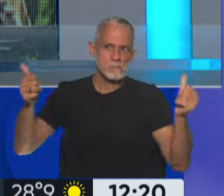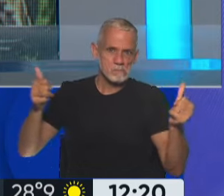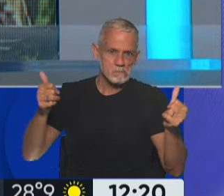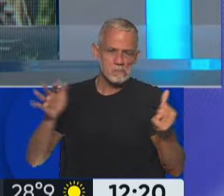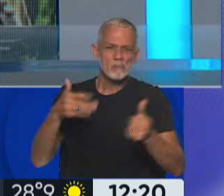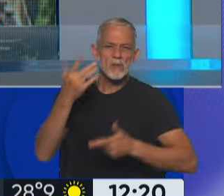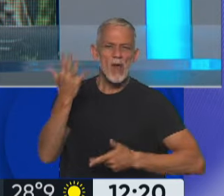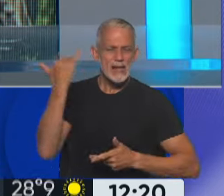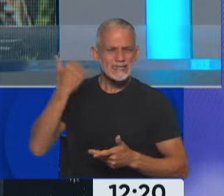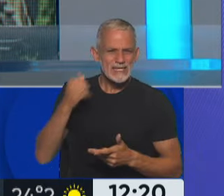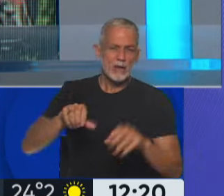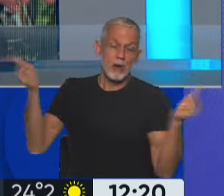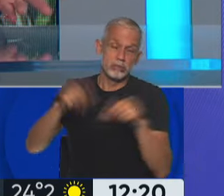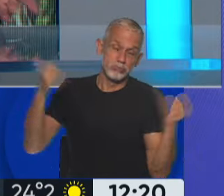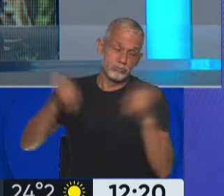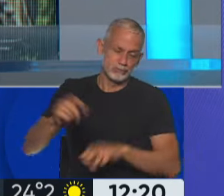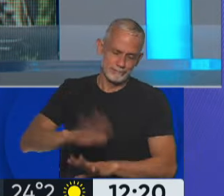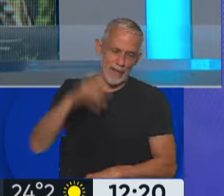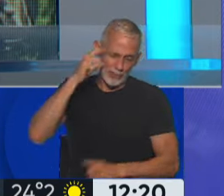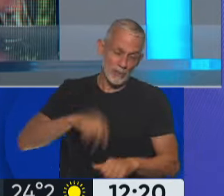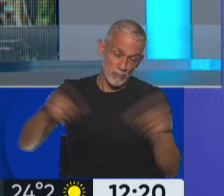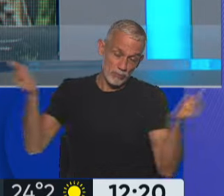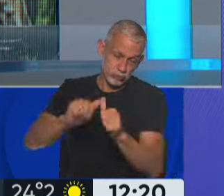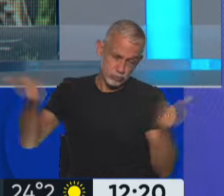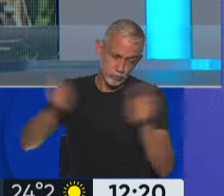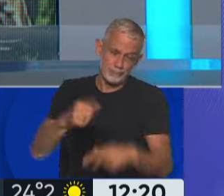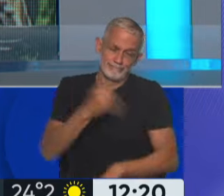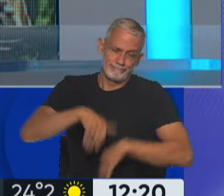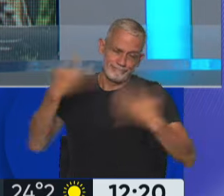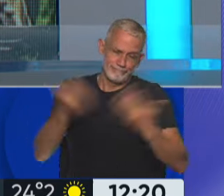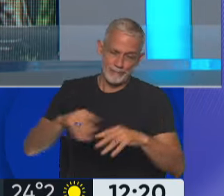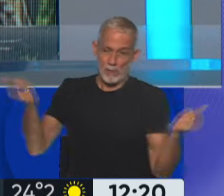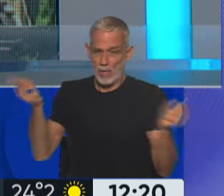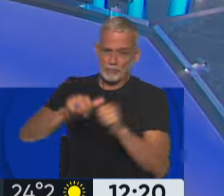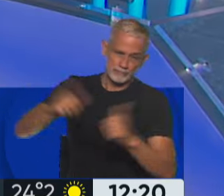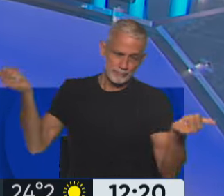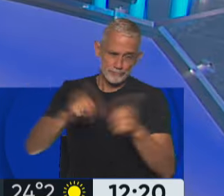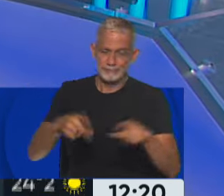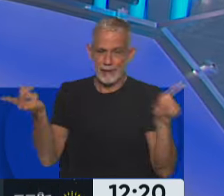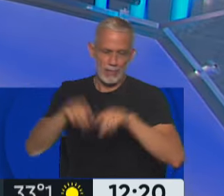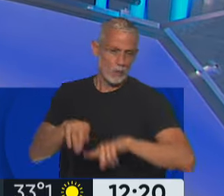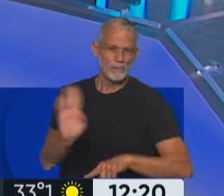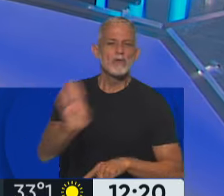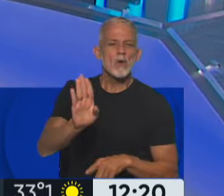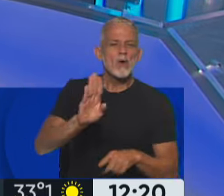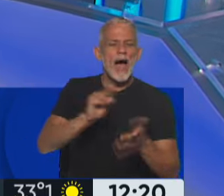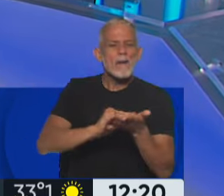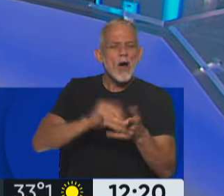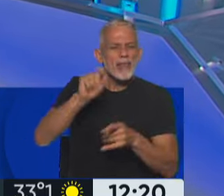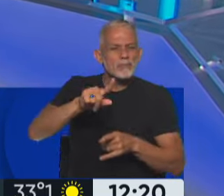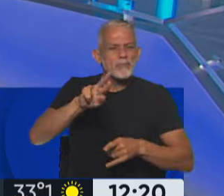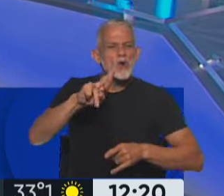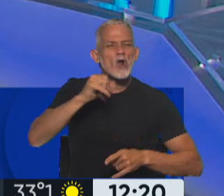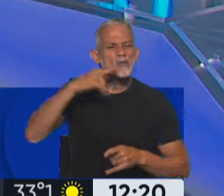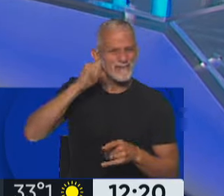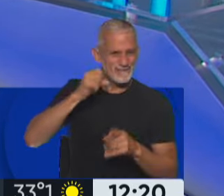Pero como había habido ya separaciones unas 10 12 todos decíamos Bueno una más van y viene todo el tiempo dijiste separación bueno hace Ana rosenfeld hace un ratito en esa